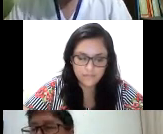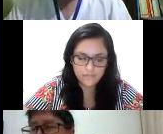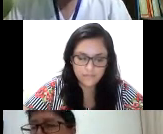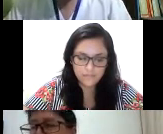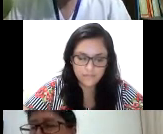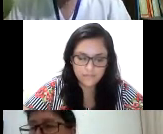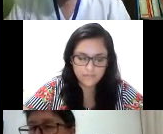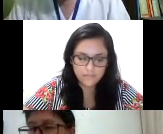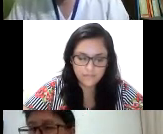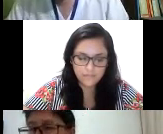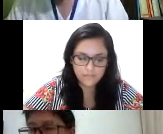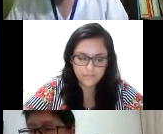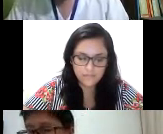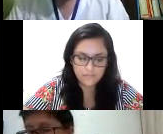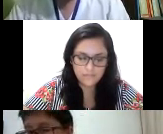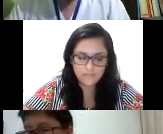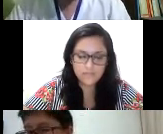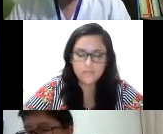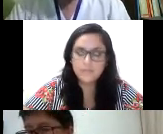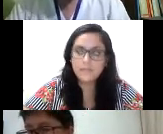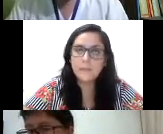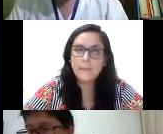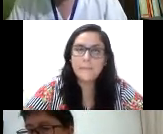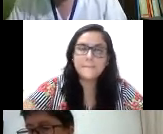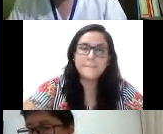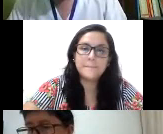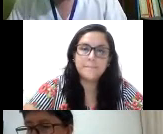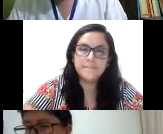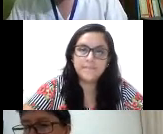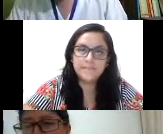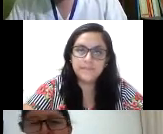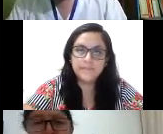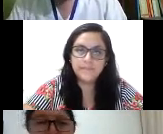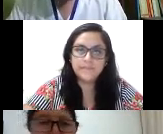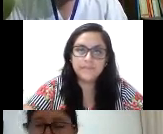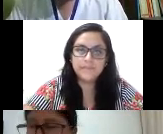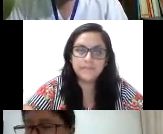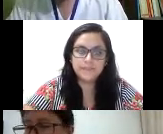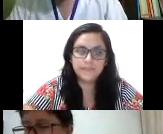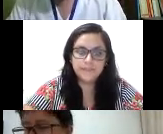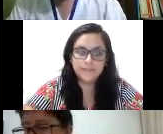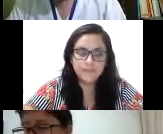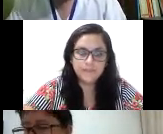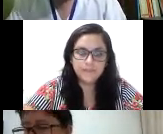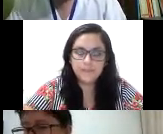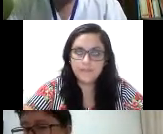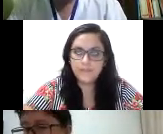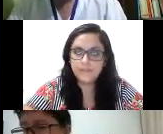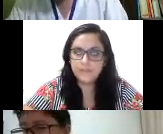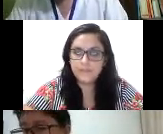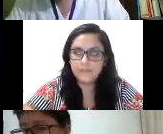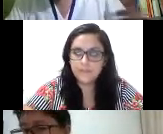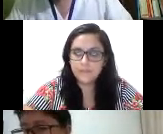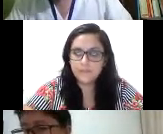corazón y cerebro, ¿no? Igualmente sedente puede trabajar en posición de inicio, el paciente respirando, puede trabajar con miembros superiores